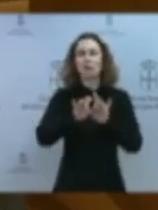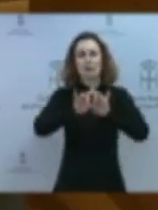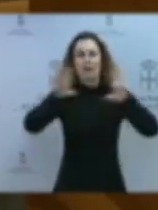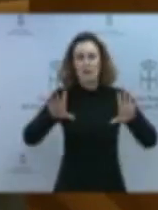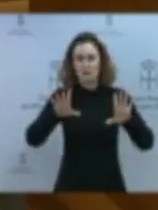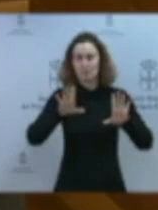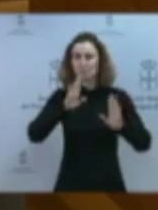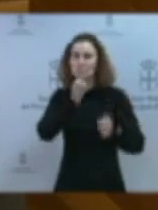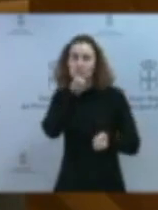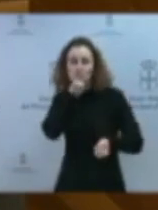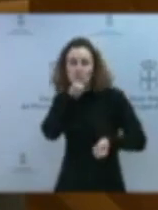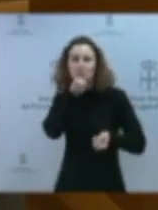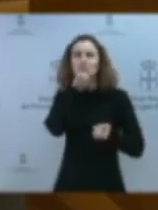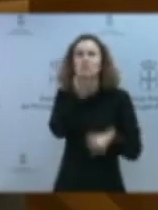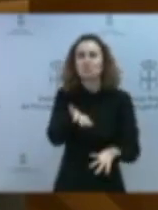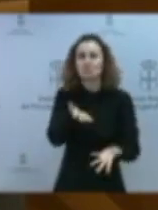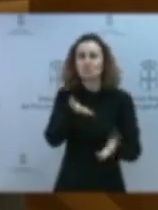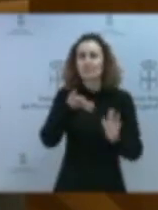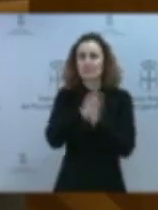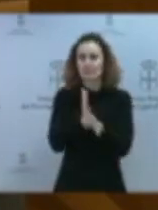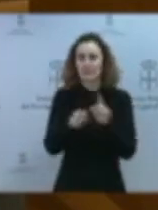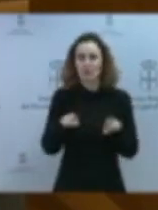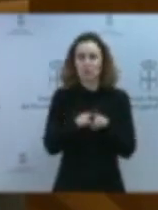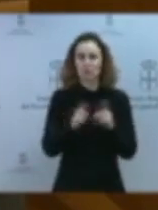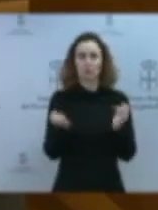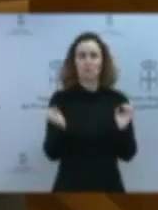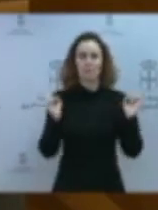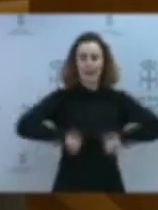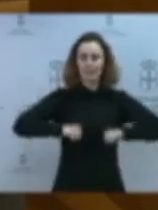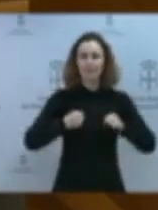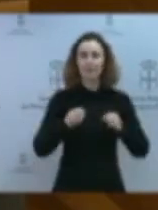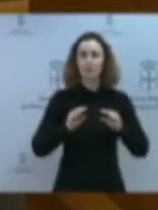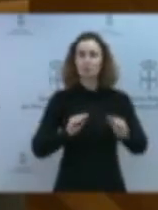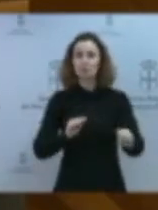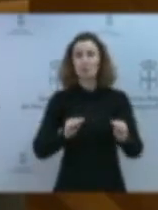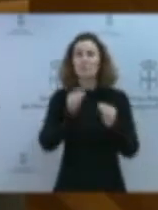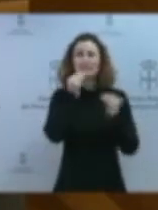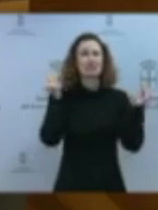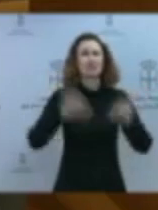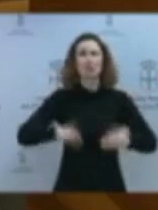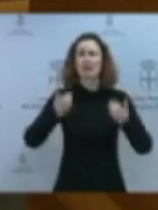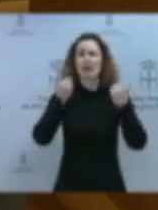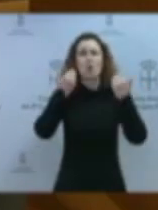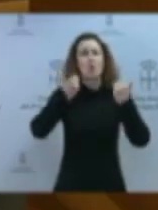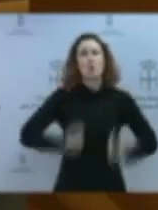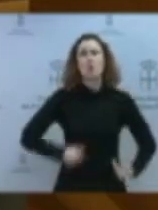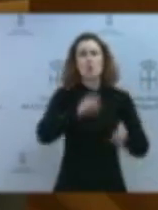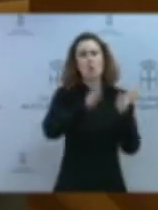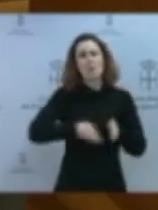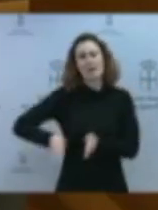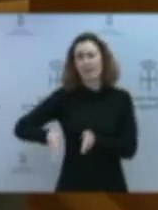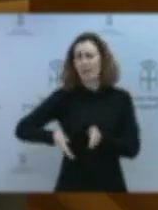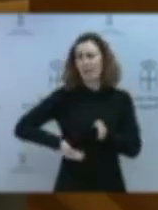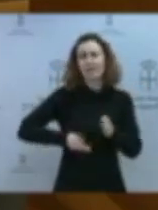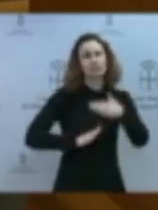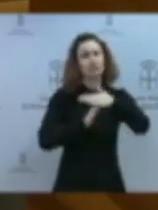fusión. Pero créame, la historia de la humanidad es imparable y avanza siempre en la misma dirección. Y cuando desde el ámbito progresista